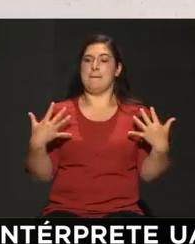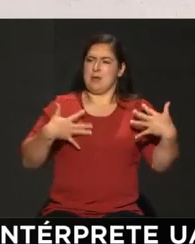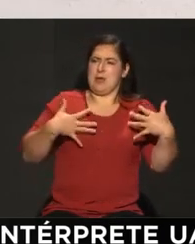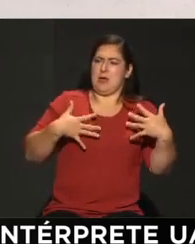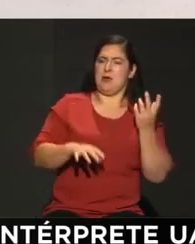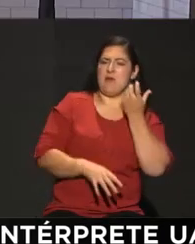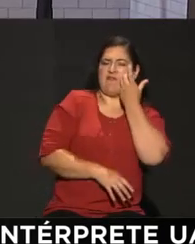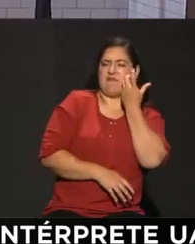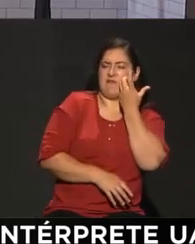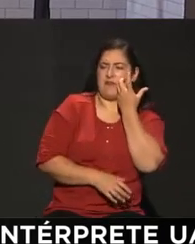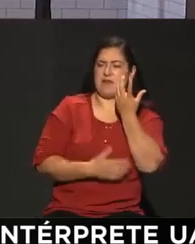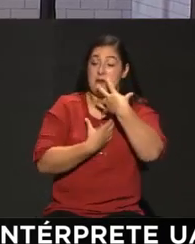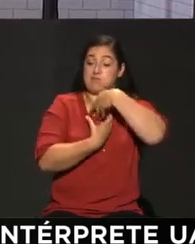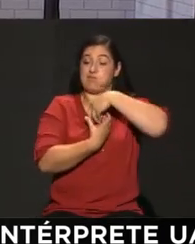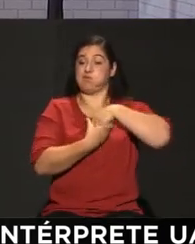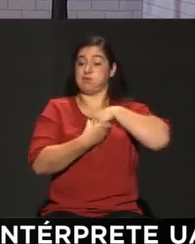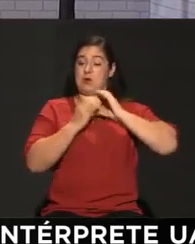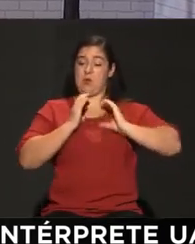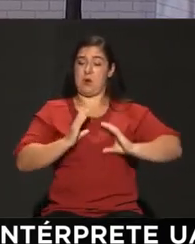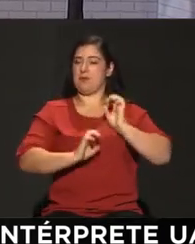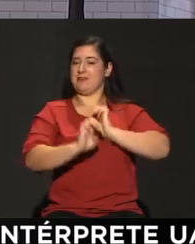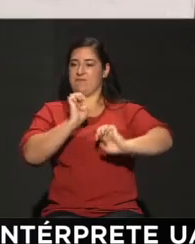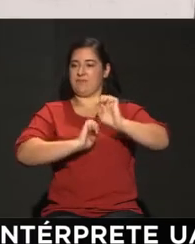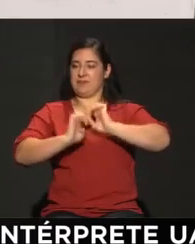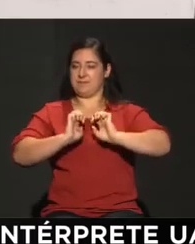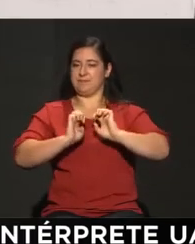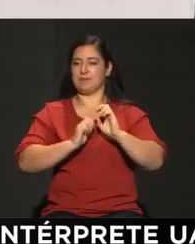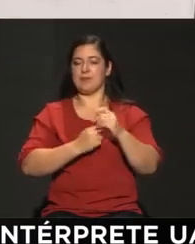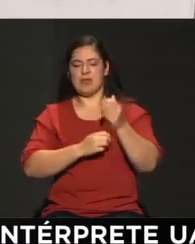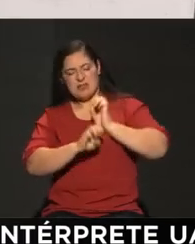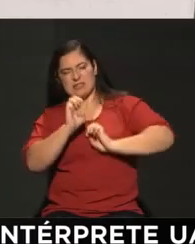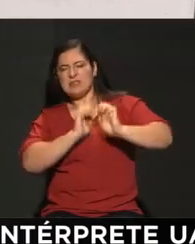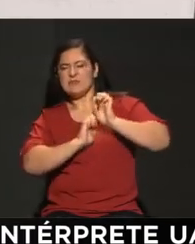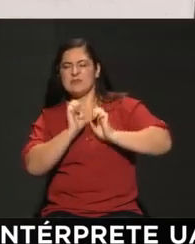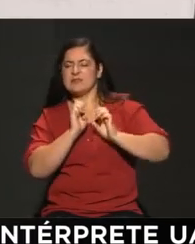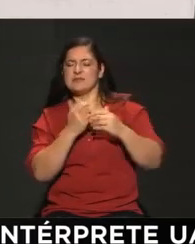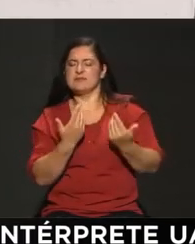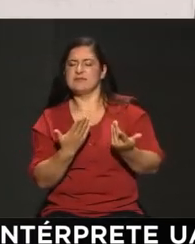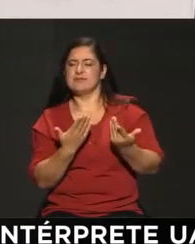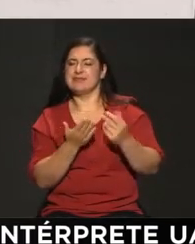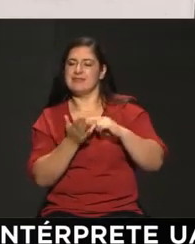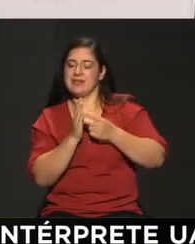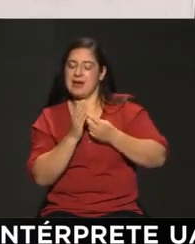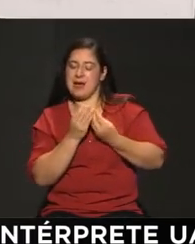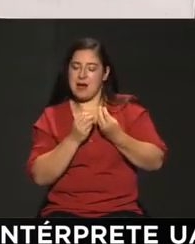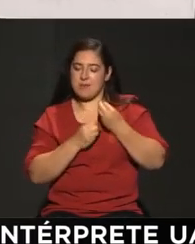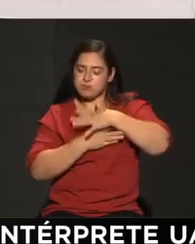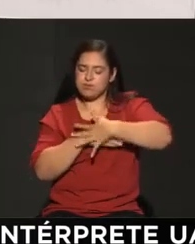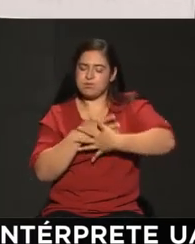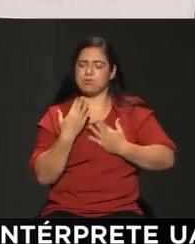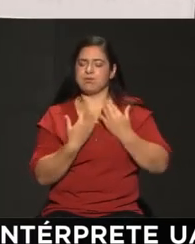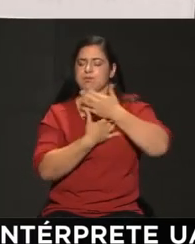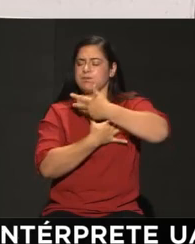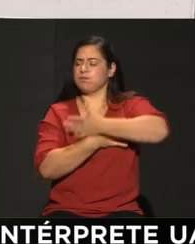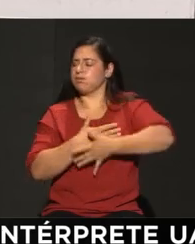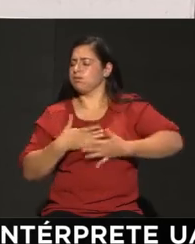estamos enfermos, tenemos unas defensas internas en nuestro cuerpo. Todas las defensas empiezan queriéndonos mejorar, pensando en que vamos a